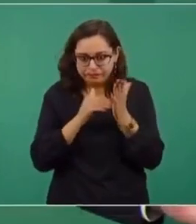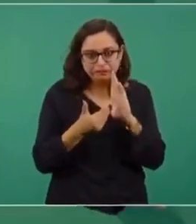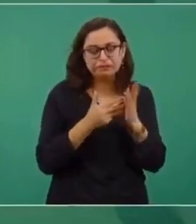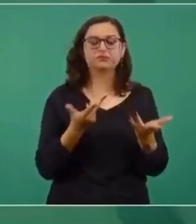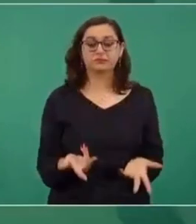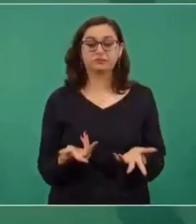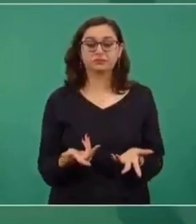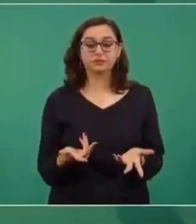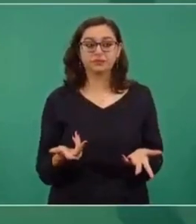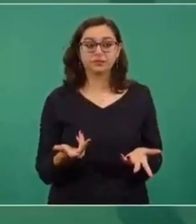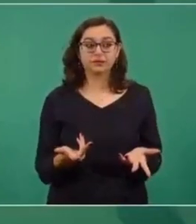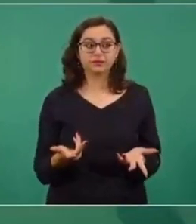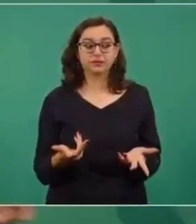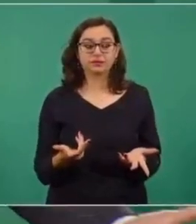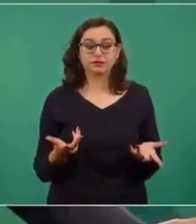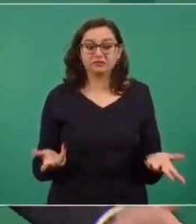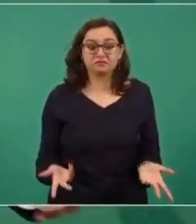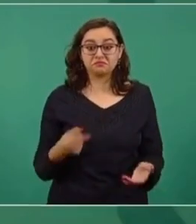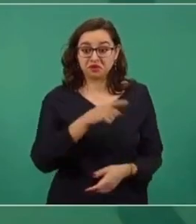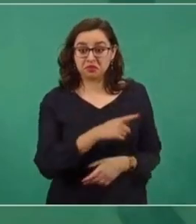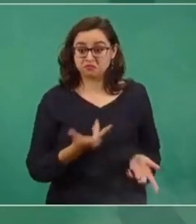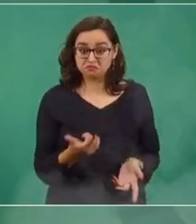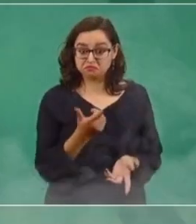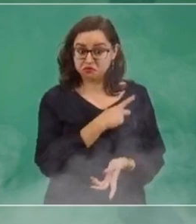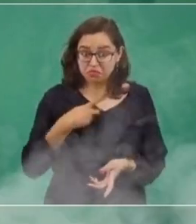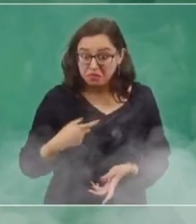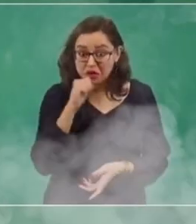con claridad. El que nada debe, nada teme.